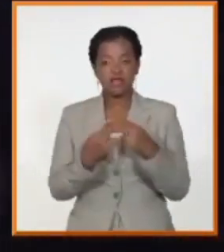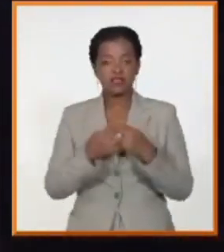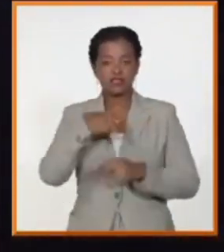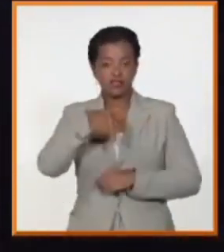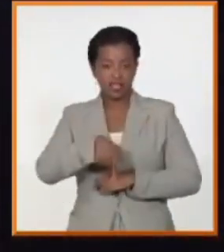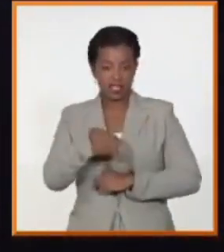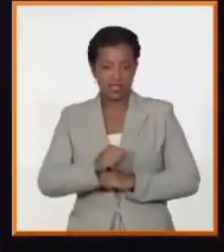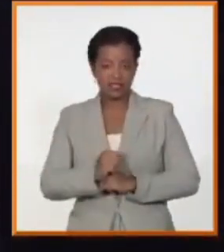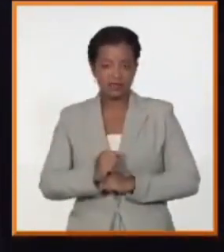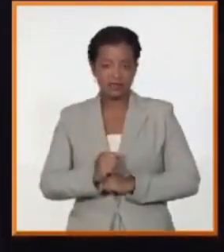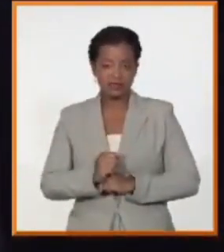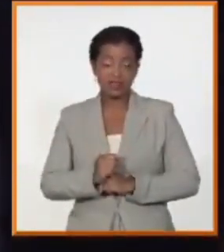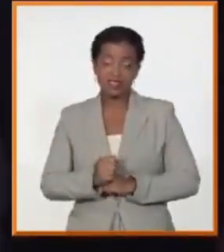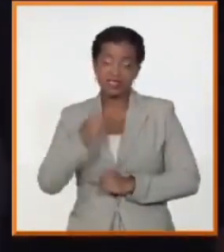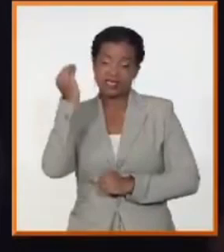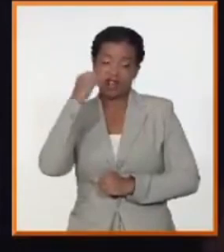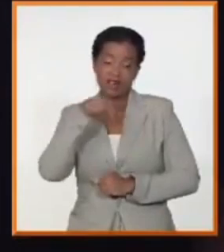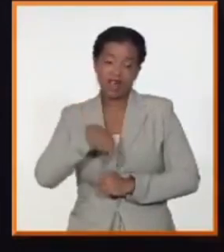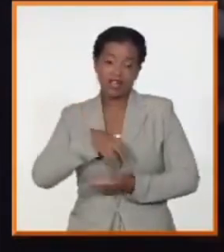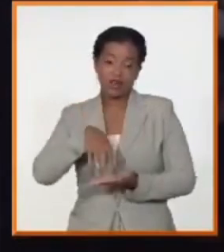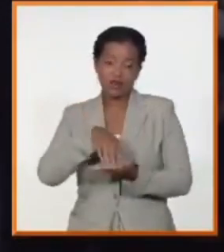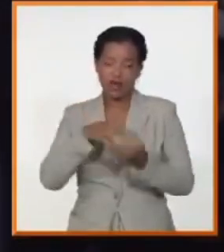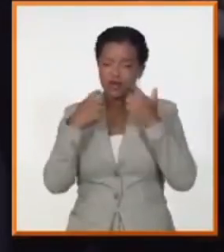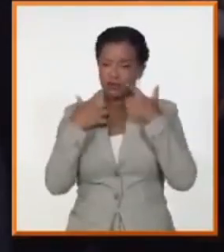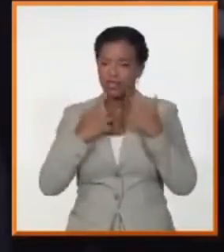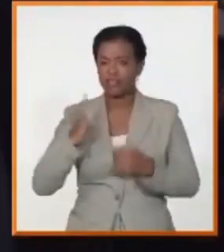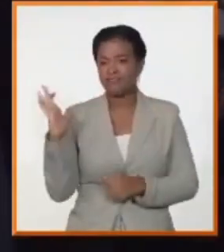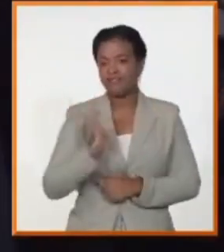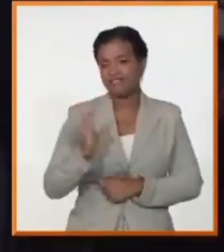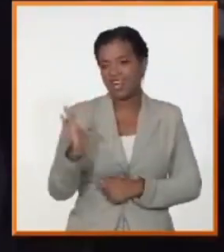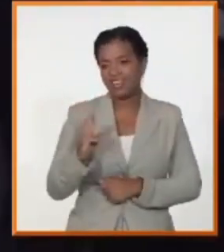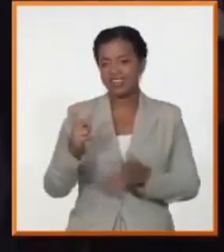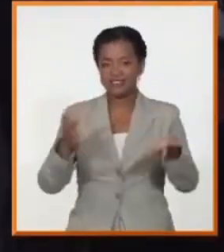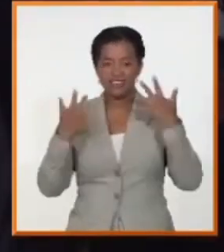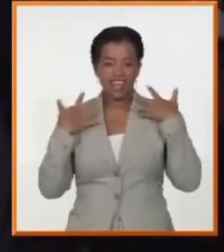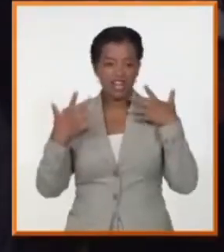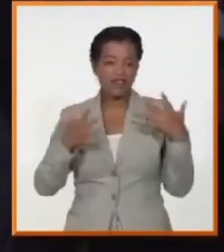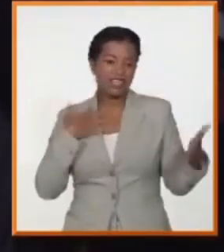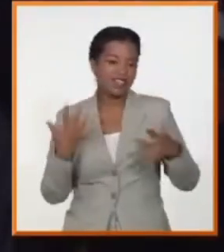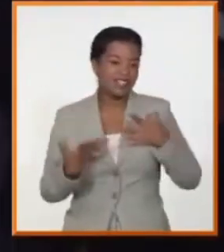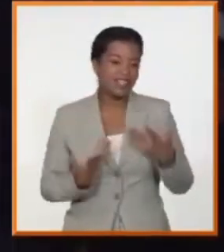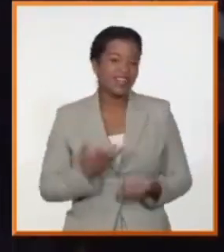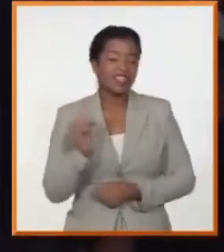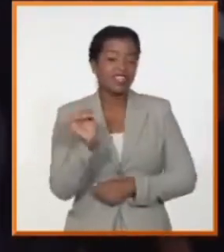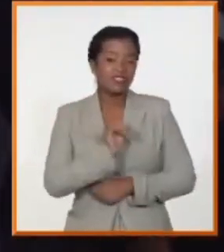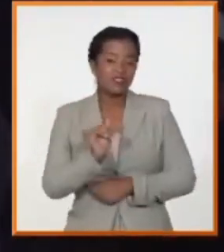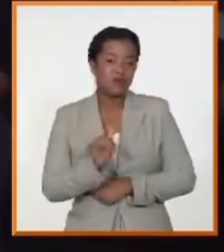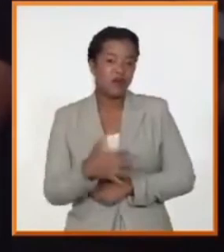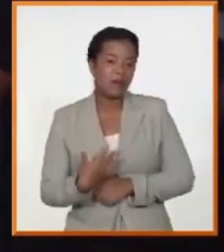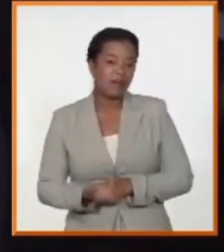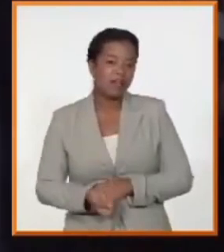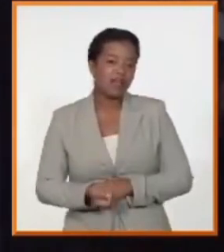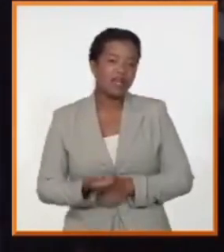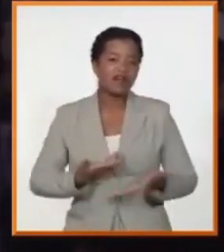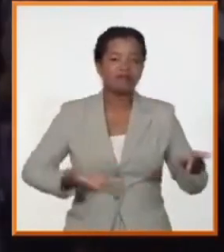que es un enclave genial para este tipo de fiestas, para este tipo de actividades, sobre todo para hacer cofradías,